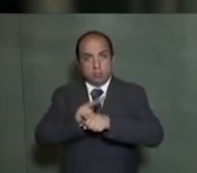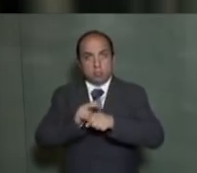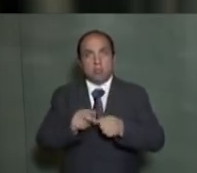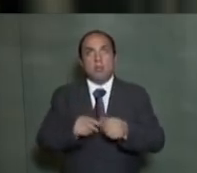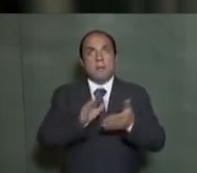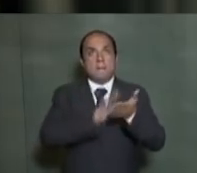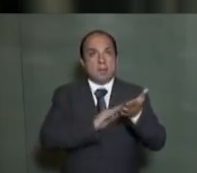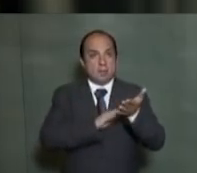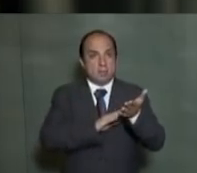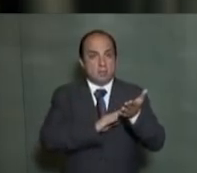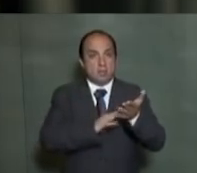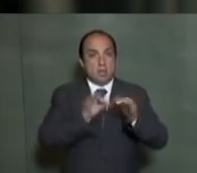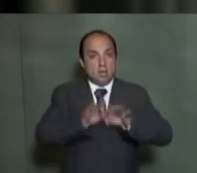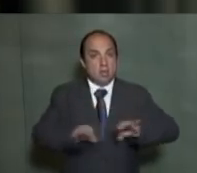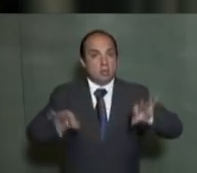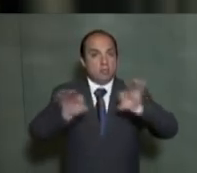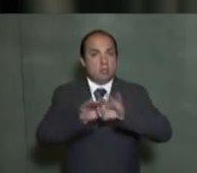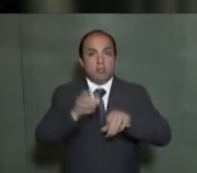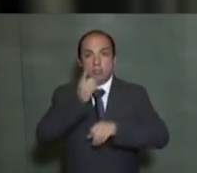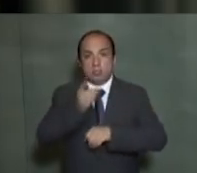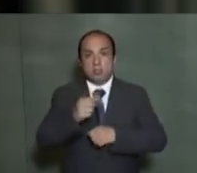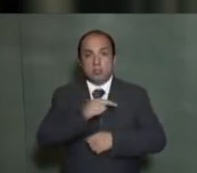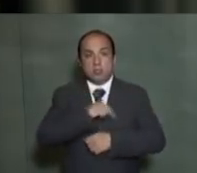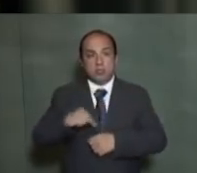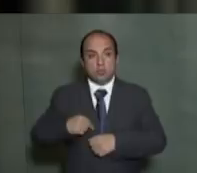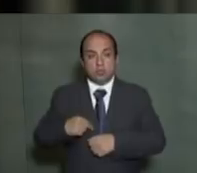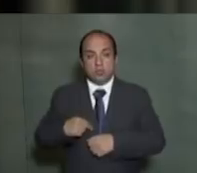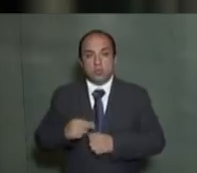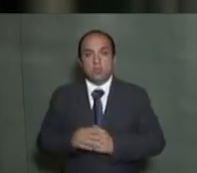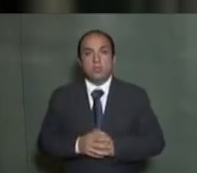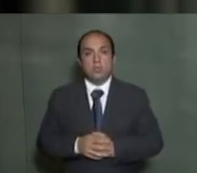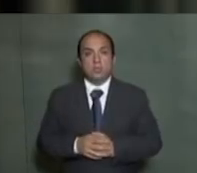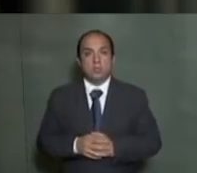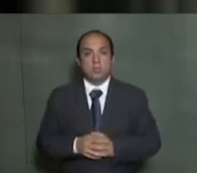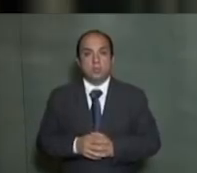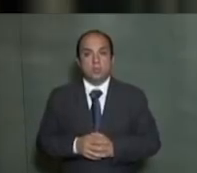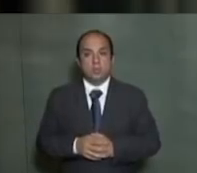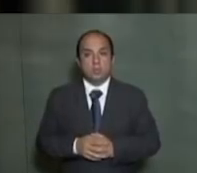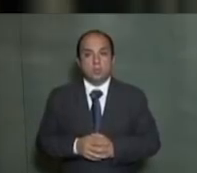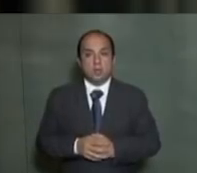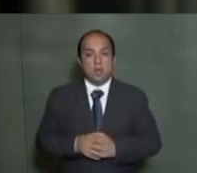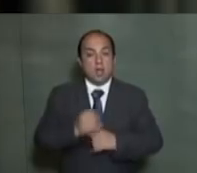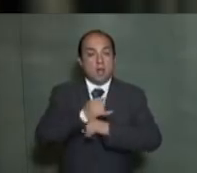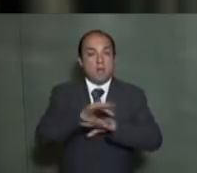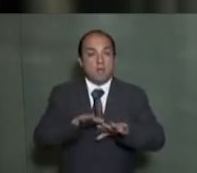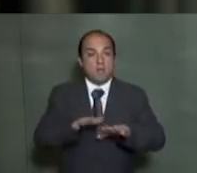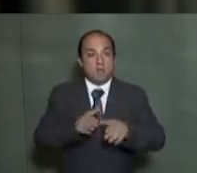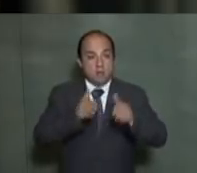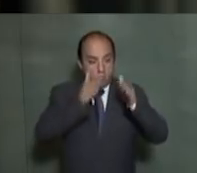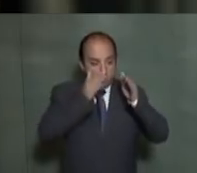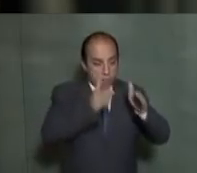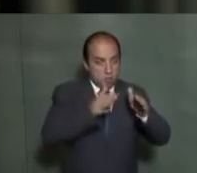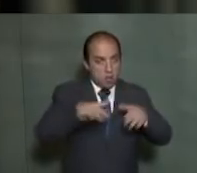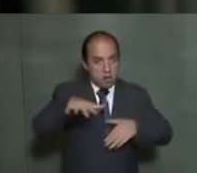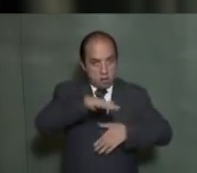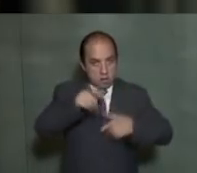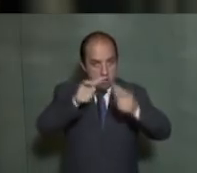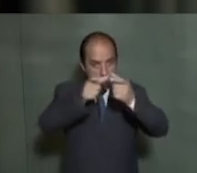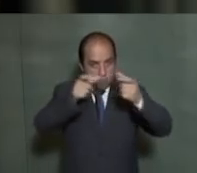importante mencionar que nos acotamos únicamente para este informe al tramo elevado, al viaducto